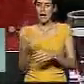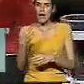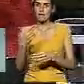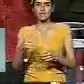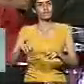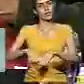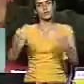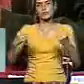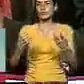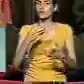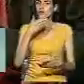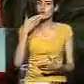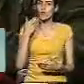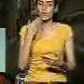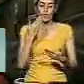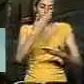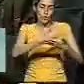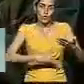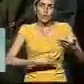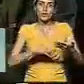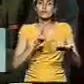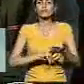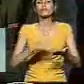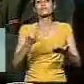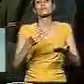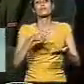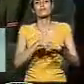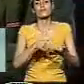entonces, es el documento.